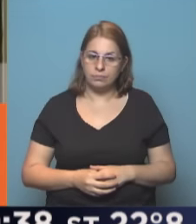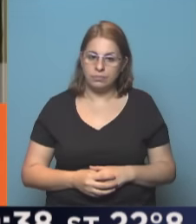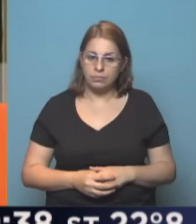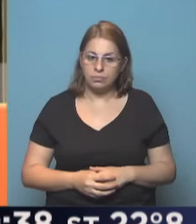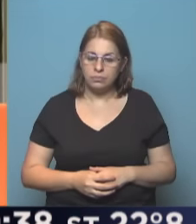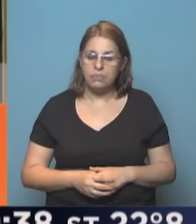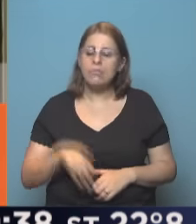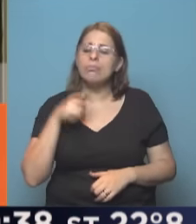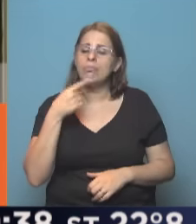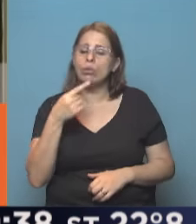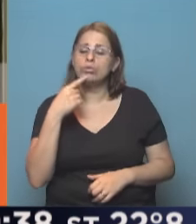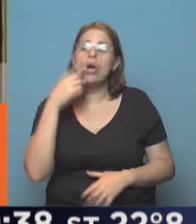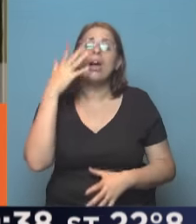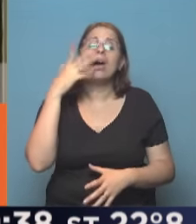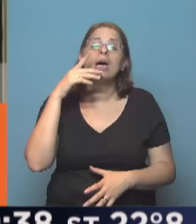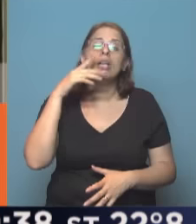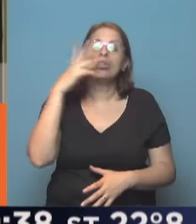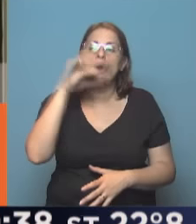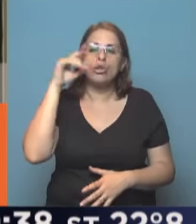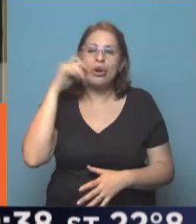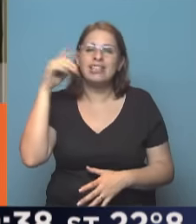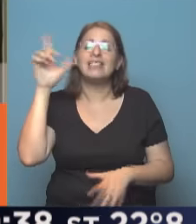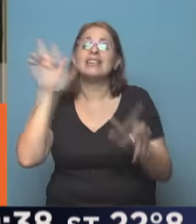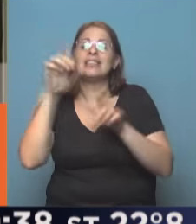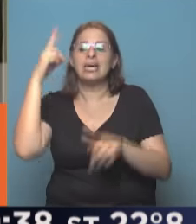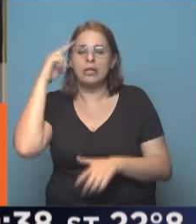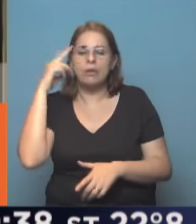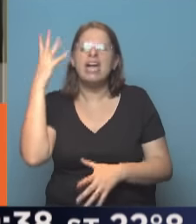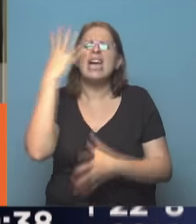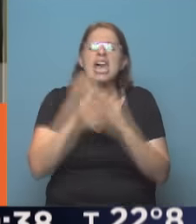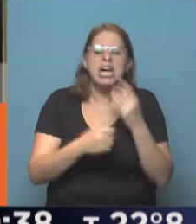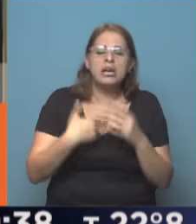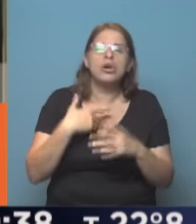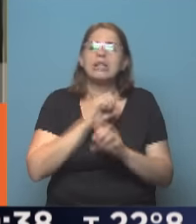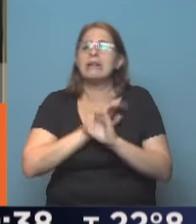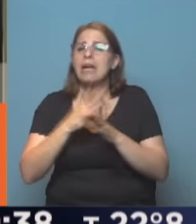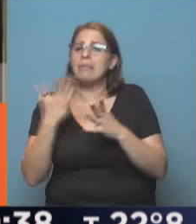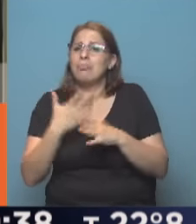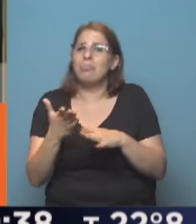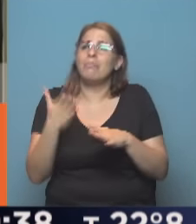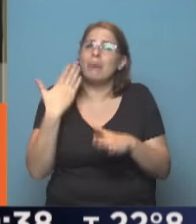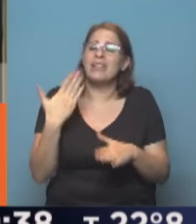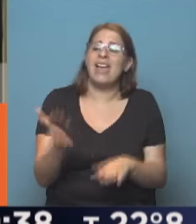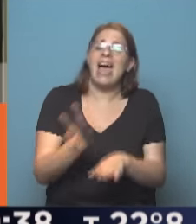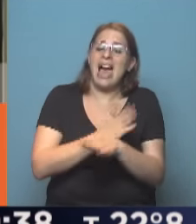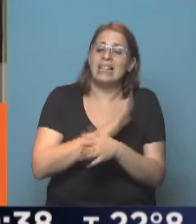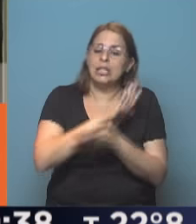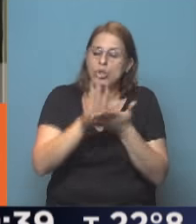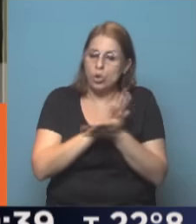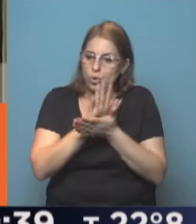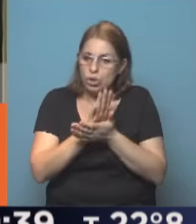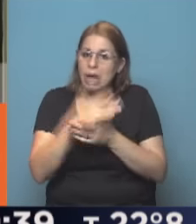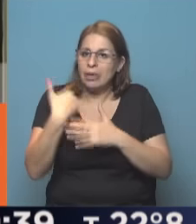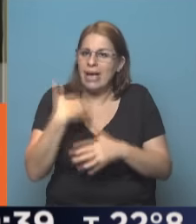Ese error grave, Dolores Cardoner para Tele9, ese error grave se podría haber subsanado teniendo en cuenta que estábamos en curso en una